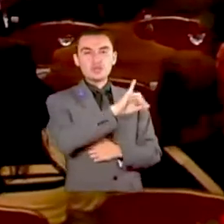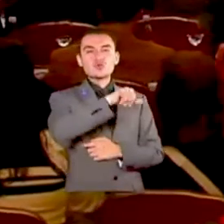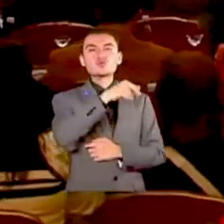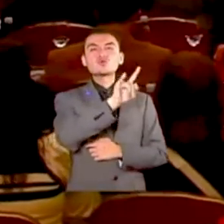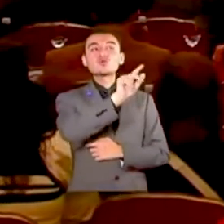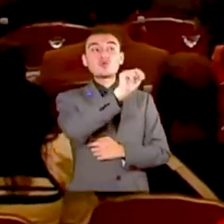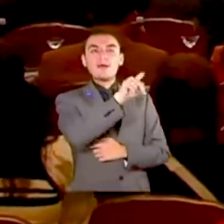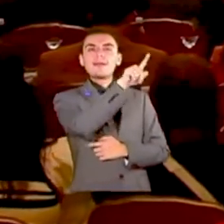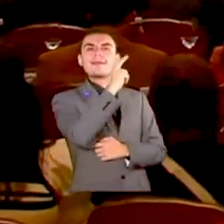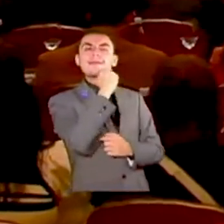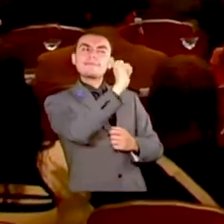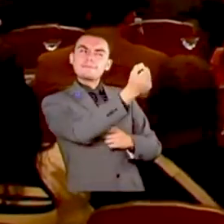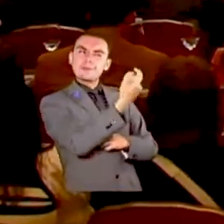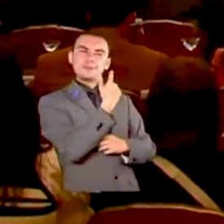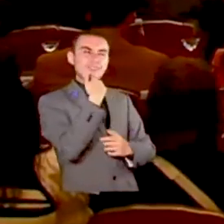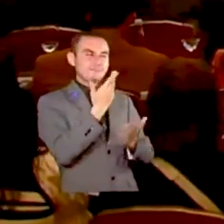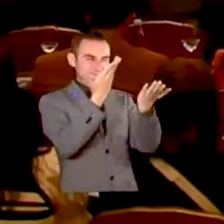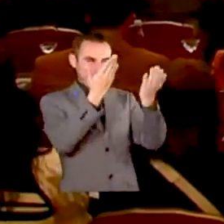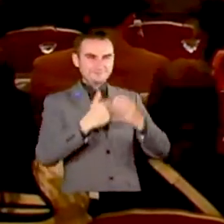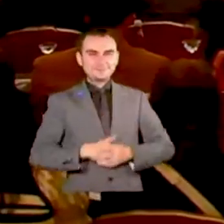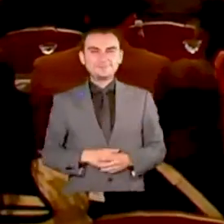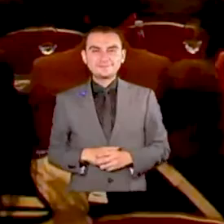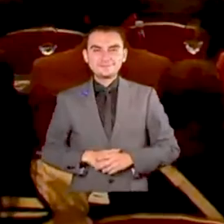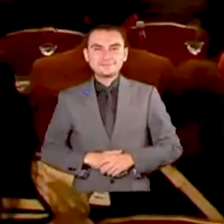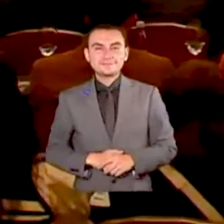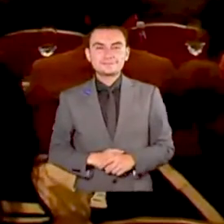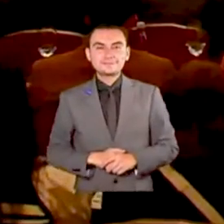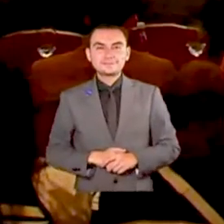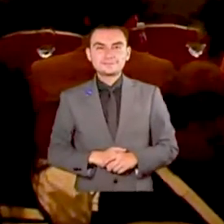Juan Esteban Guzmán. Adelante con su inquietud.